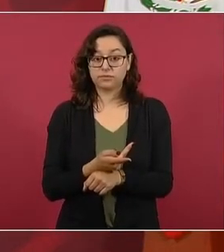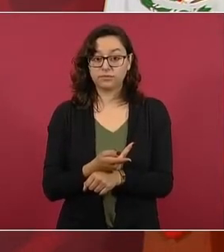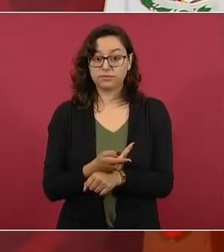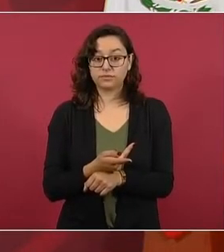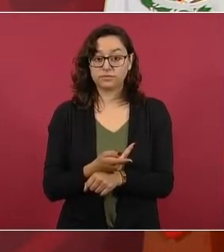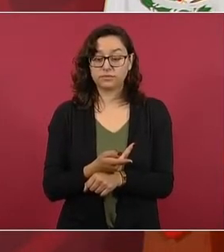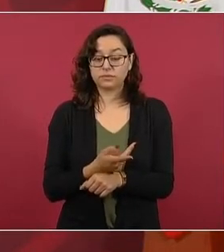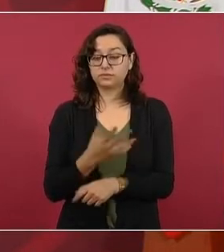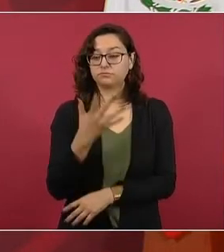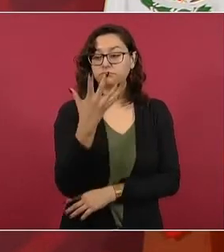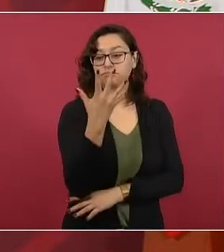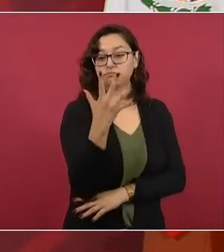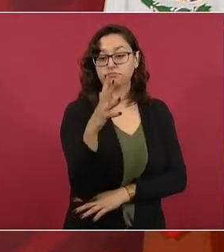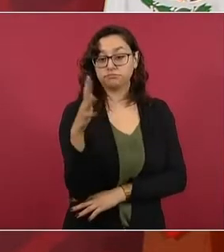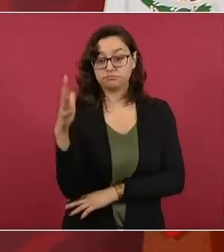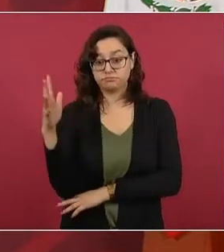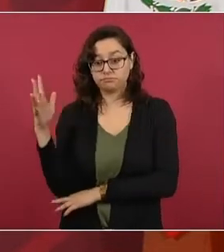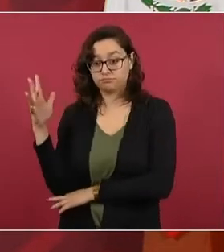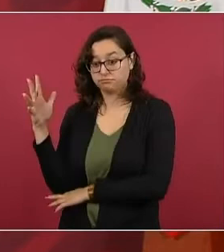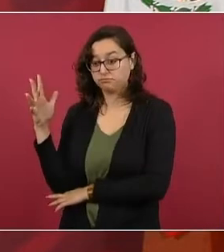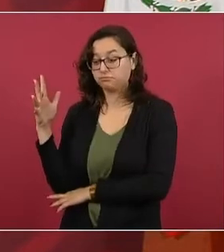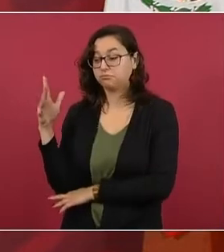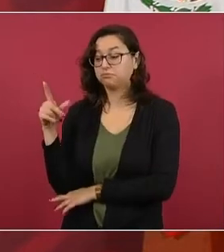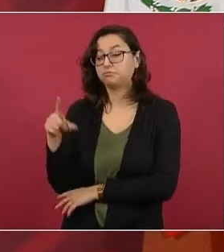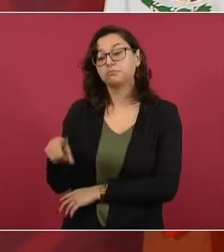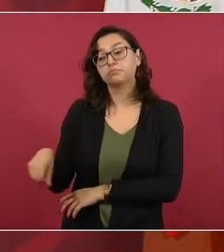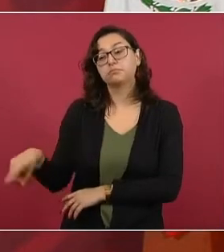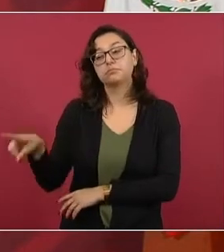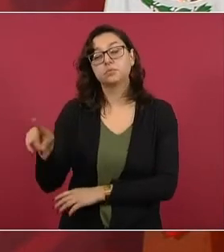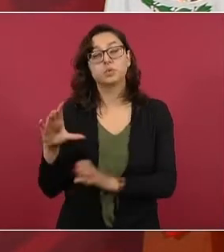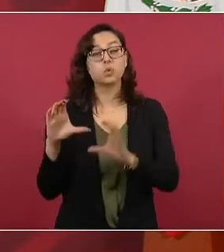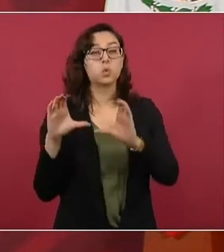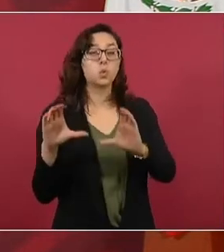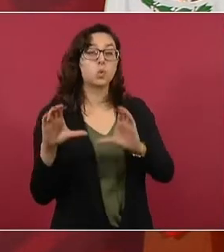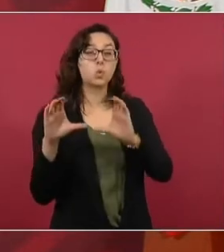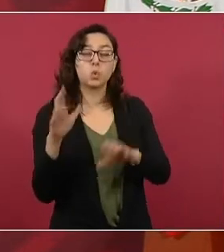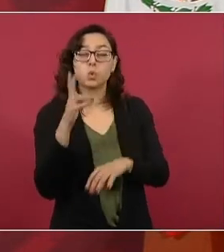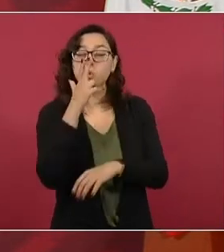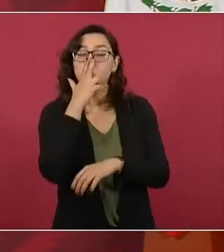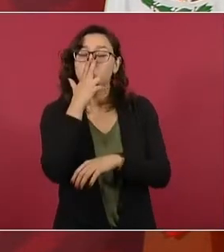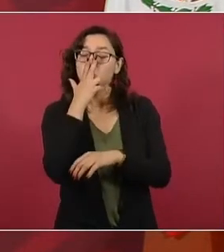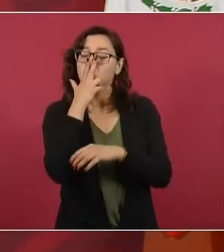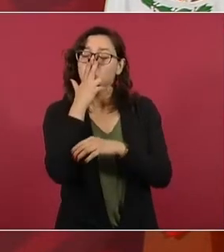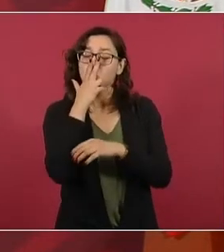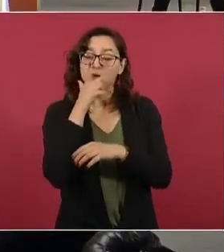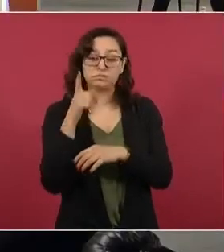los pseudoambientalistas y los patrocinadores hablaron de que